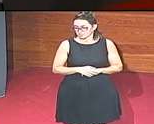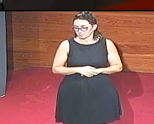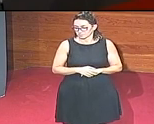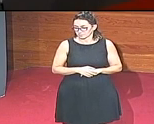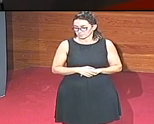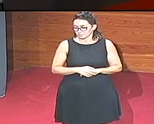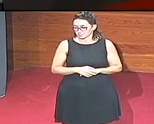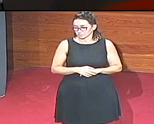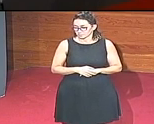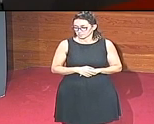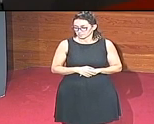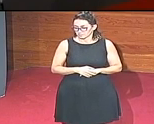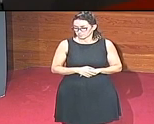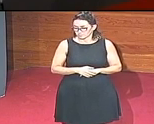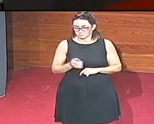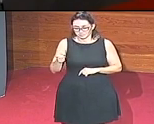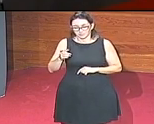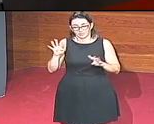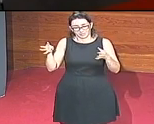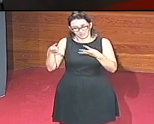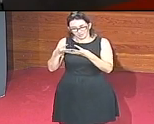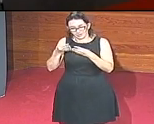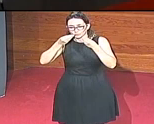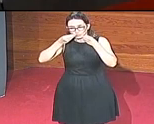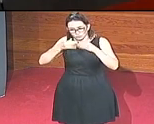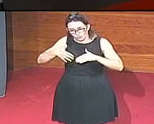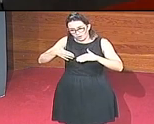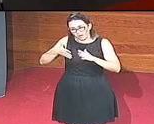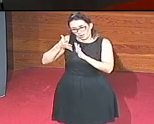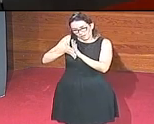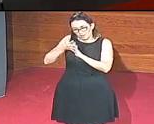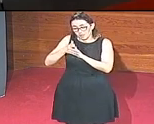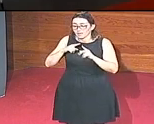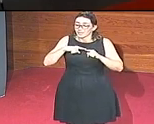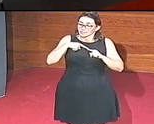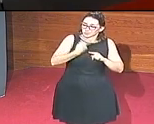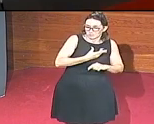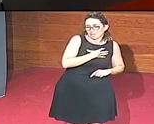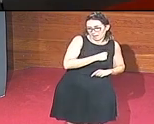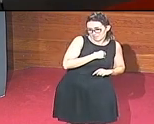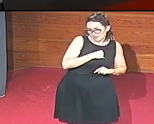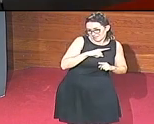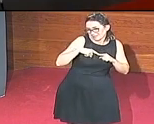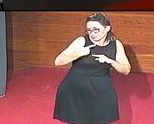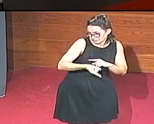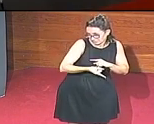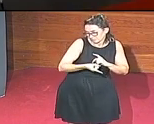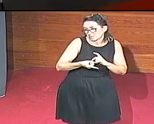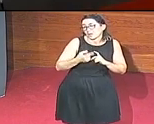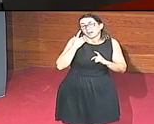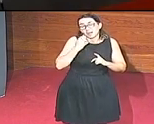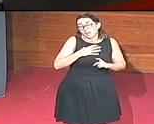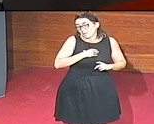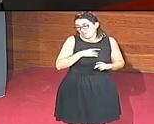y cuentas un poco la historia en internet y luego tienes que hacerla del papel pero el papel ya da un poco igual no nos queda igual pero bueno ya tienes los